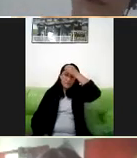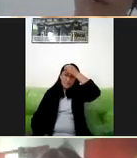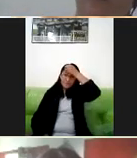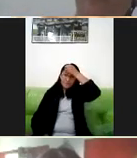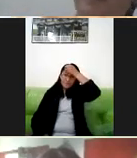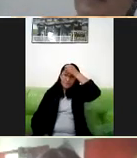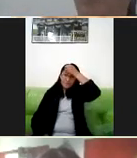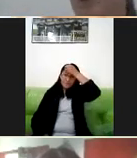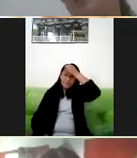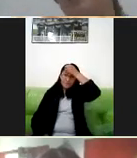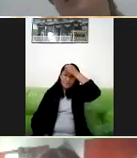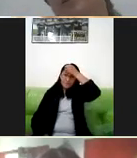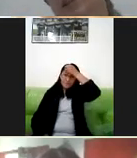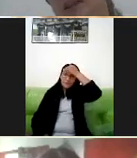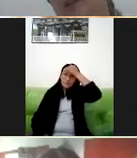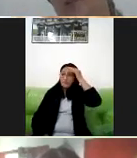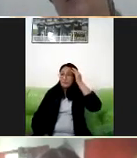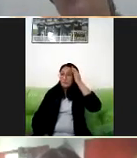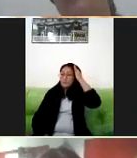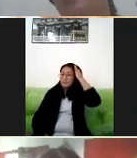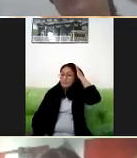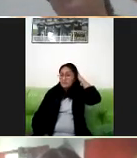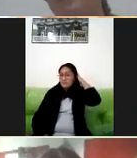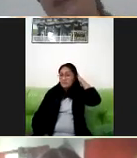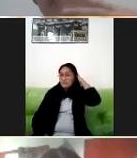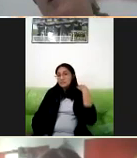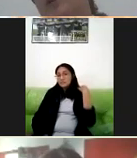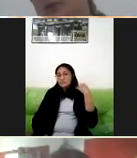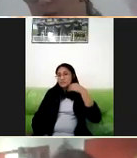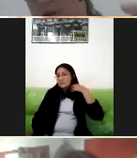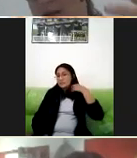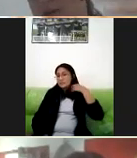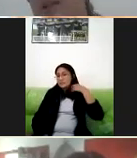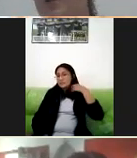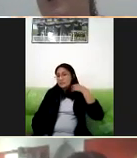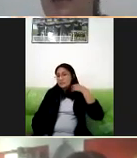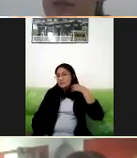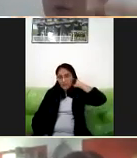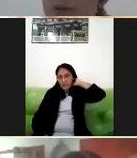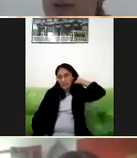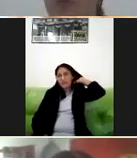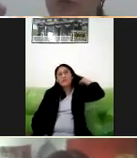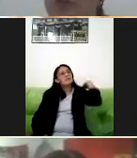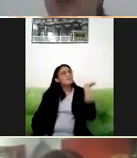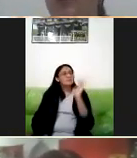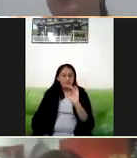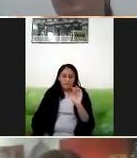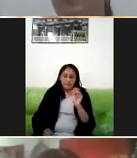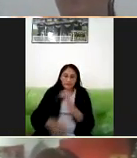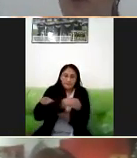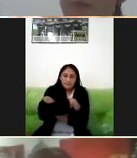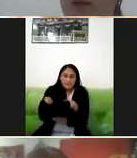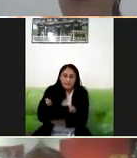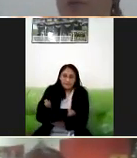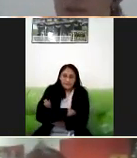células, que conforman después los tejidos, que conforman después los órganos, y a su vez la composición de los